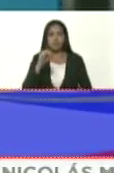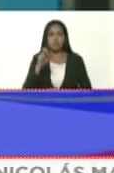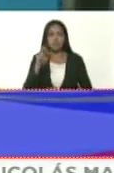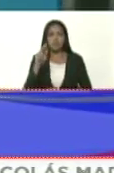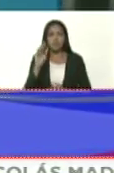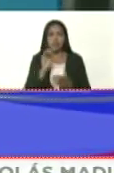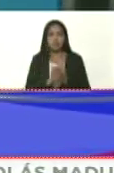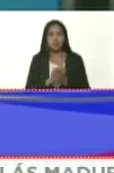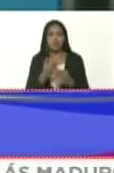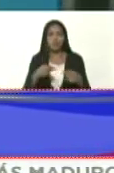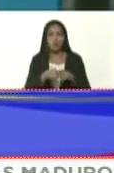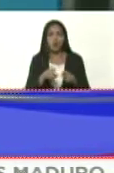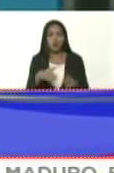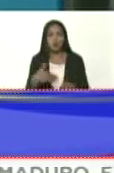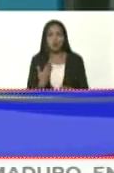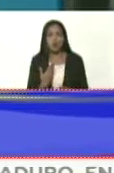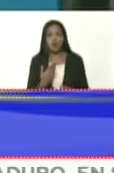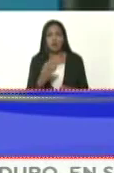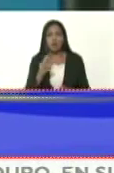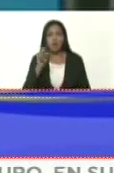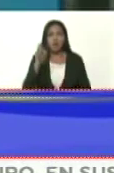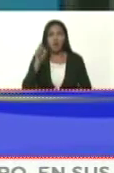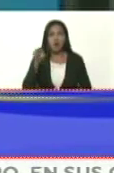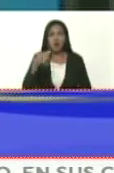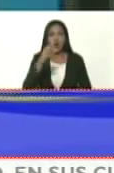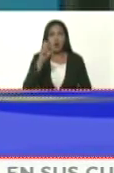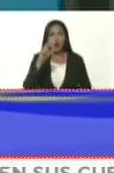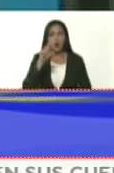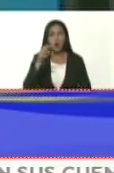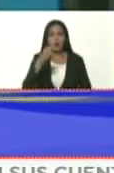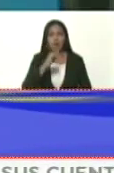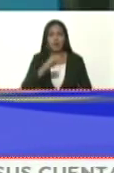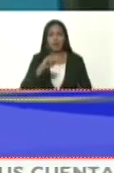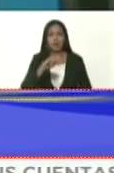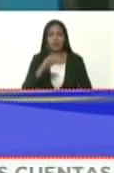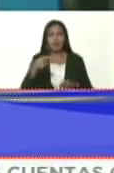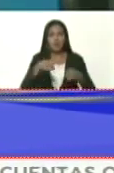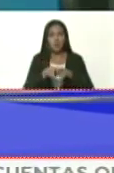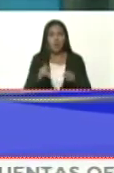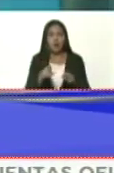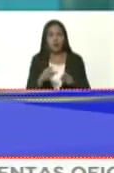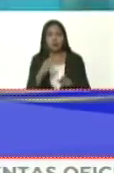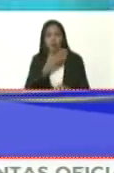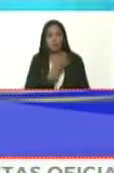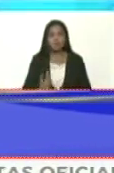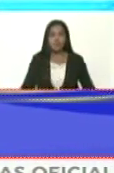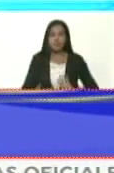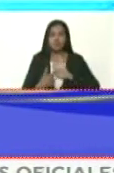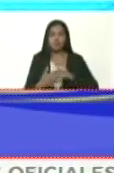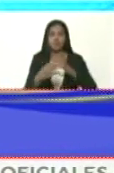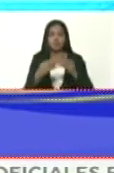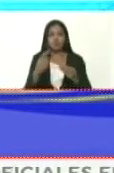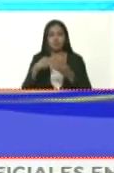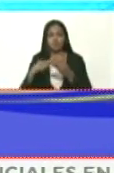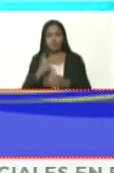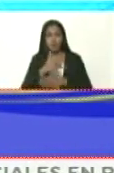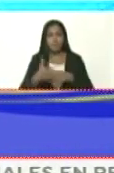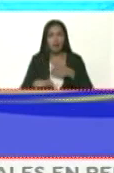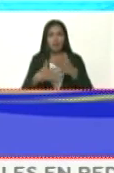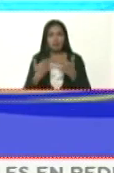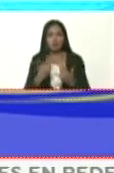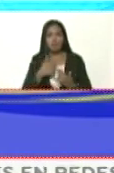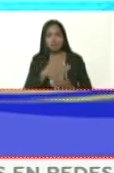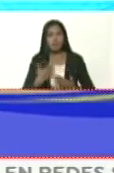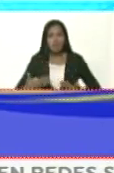compañero Jorge Márquez, que es ministro de la Presidencia y está al frente de todos estos planes, yo quisiera que le